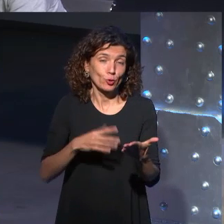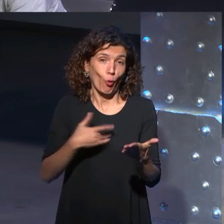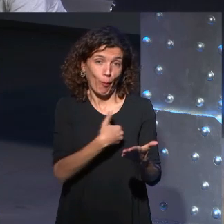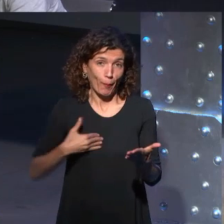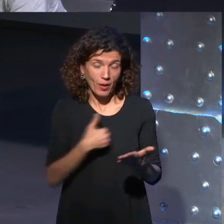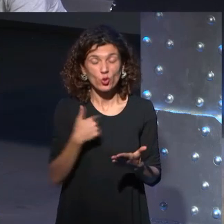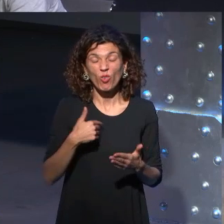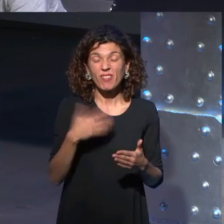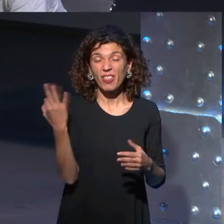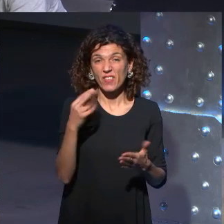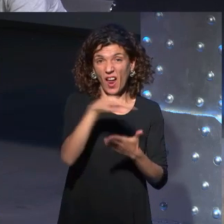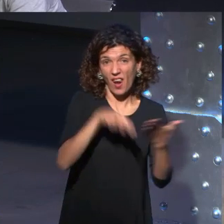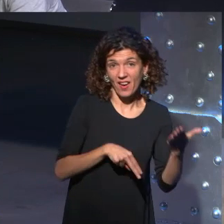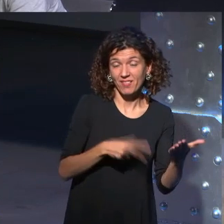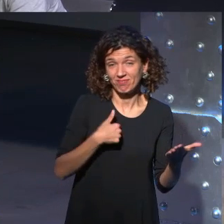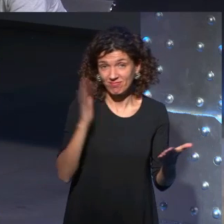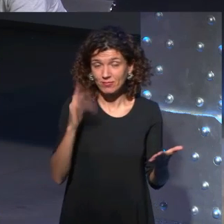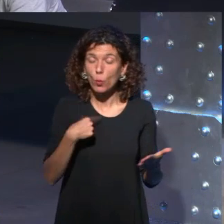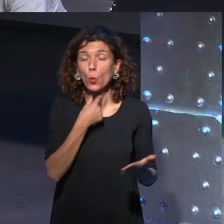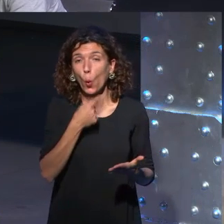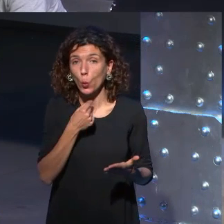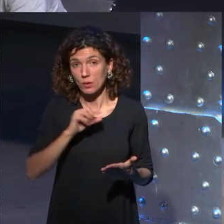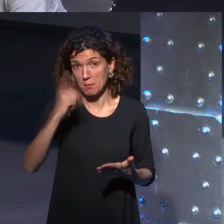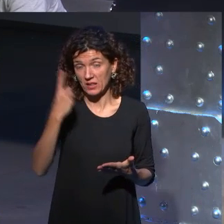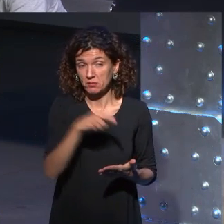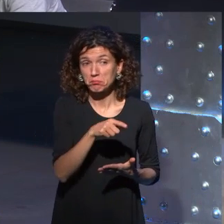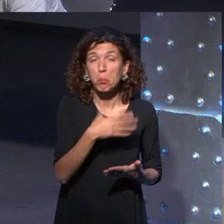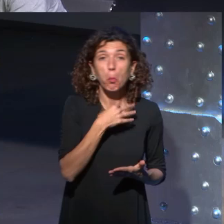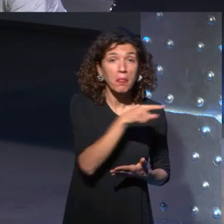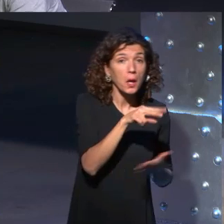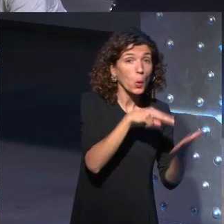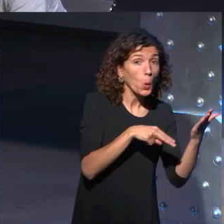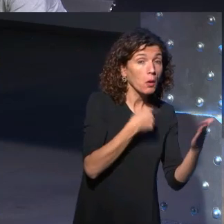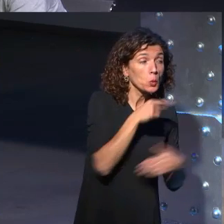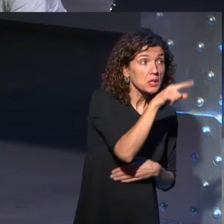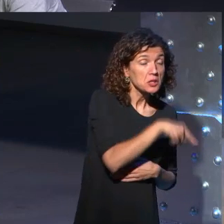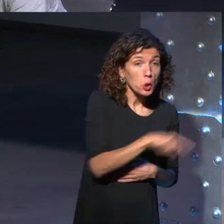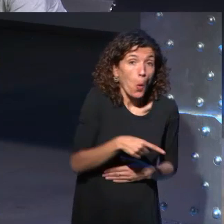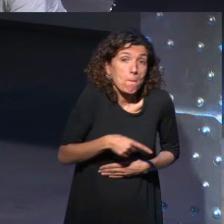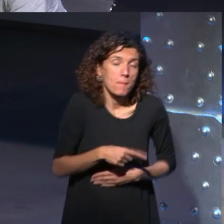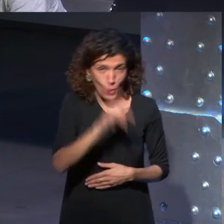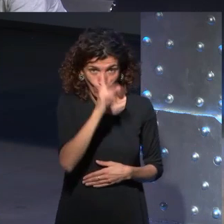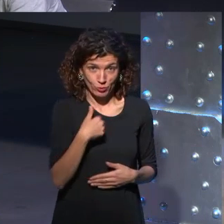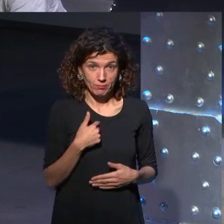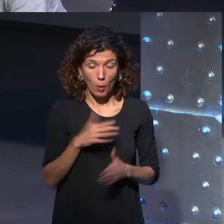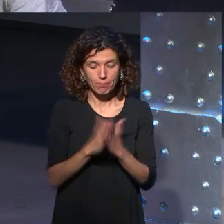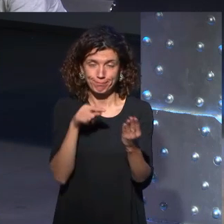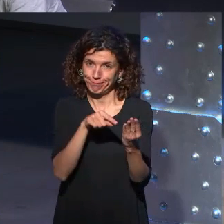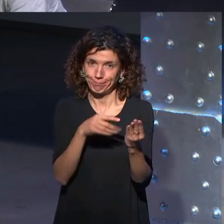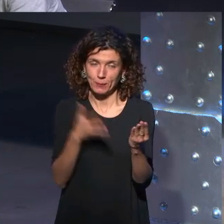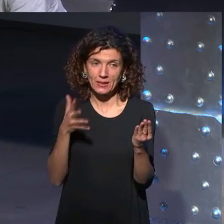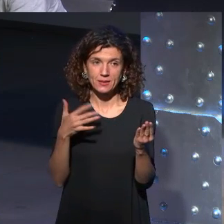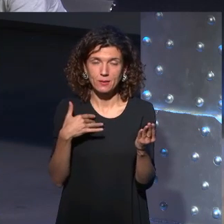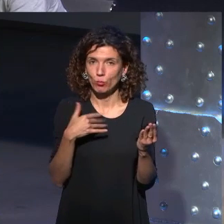haberlo leído yo. Que es al que le gusta. A lo mejor al autor ni le gusta esa parte de su propio libro.